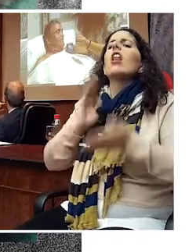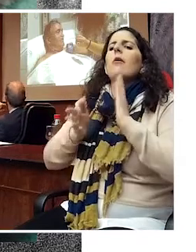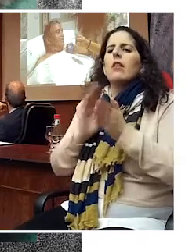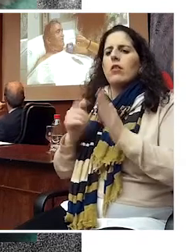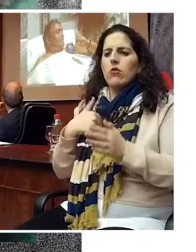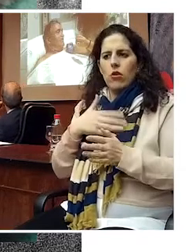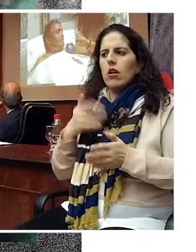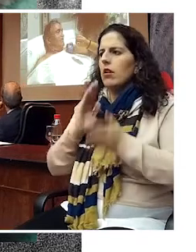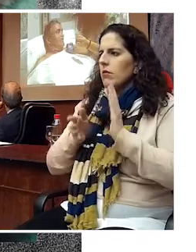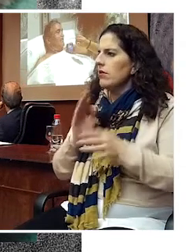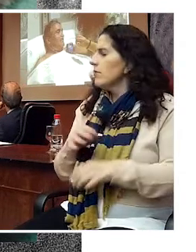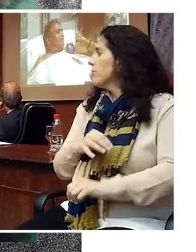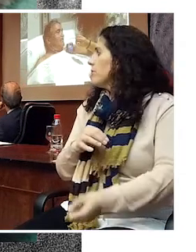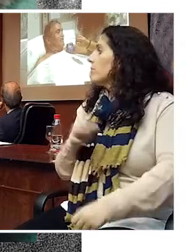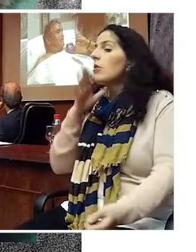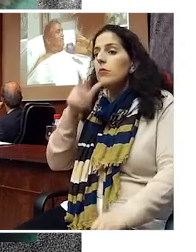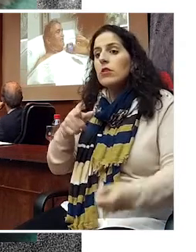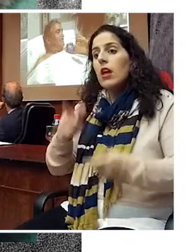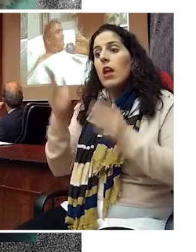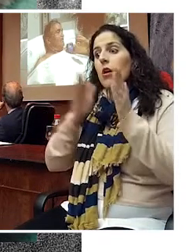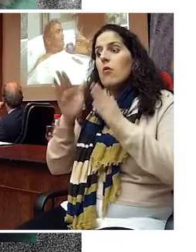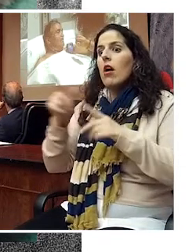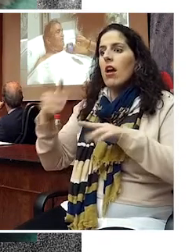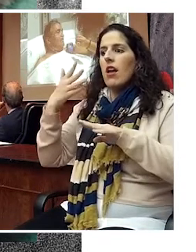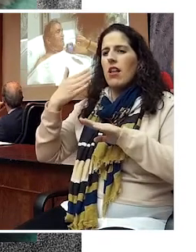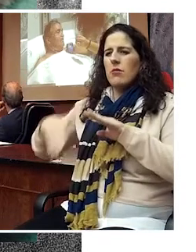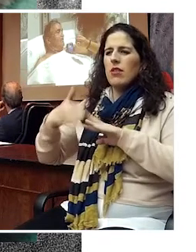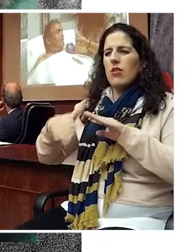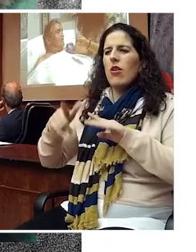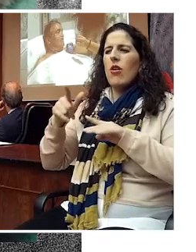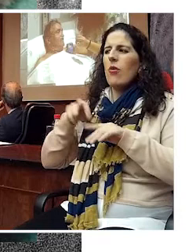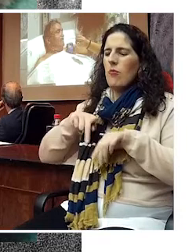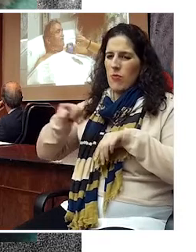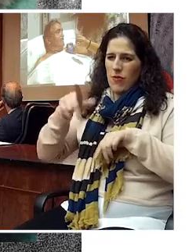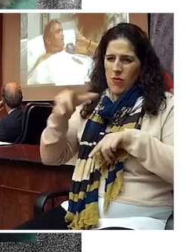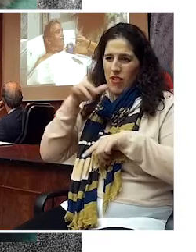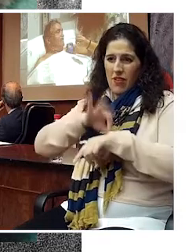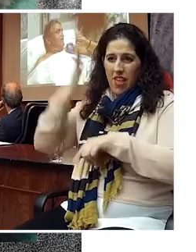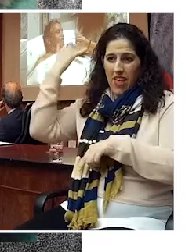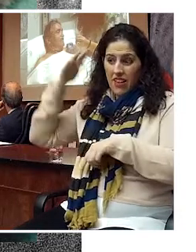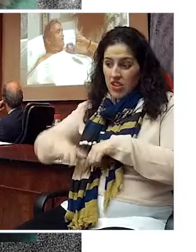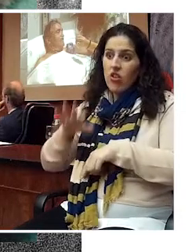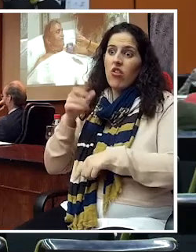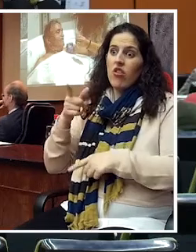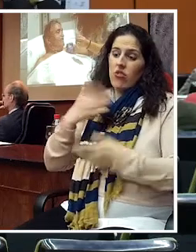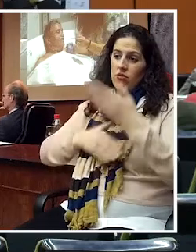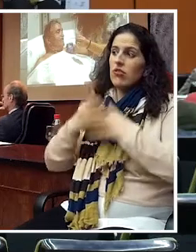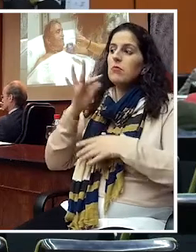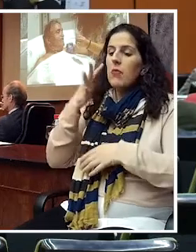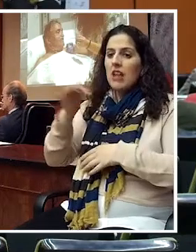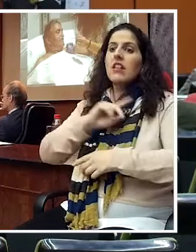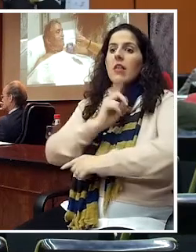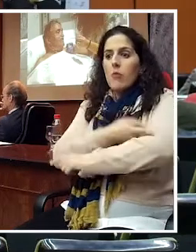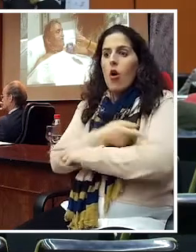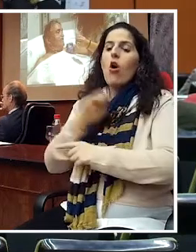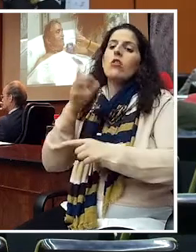Por esta época, pues Alfonso tenía una limitación importante de su aparato locomotor, porque como consecuencia del deporte realizado, de la